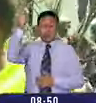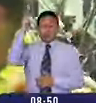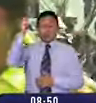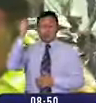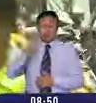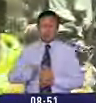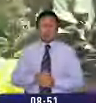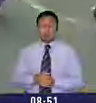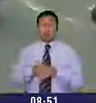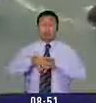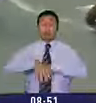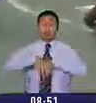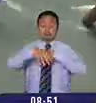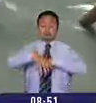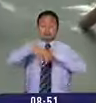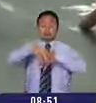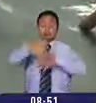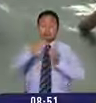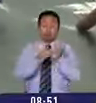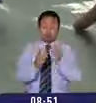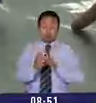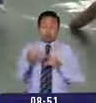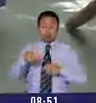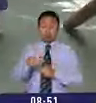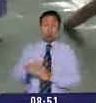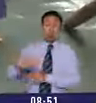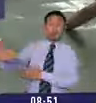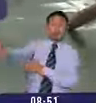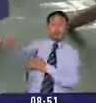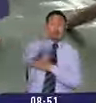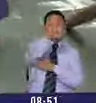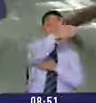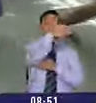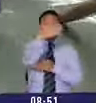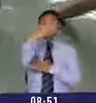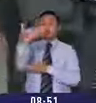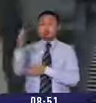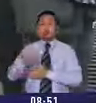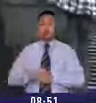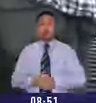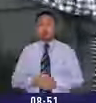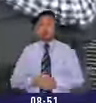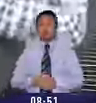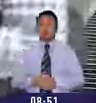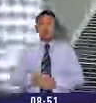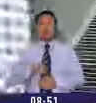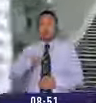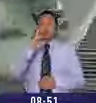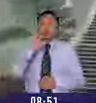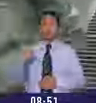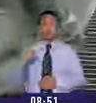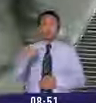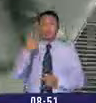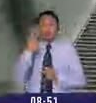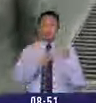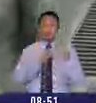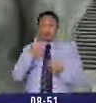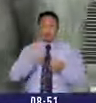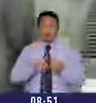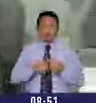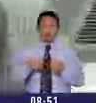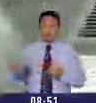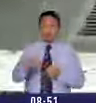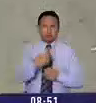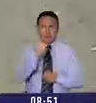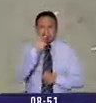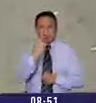y el arrastre de caudas son las que se esperan acojan a la mayor cantidad de fieles. Además de turistas que visitarán la urbe para ser parte de estos